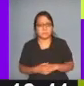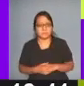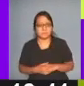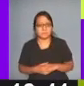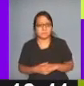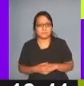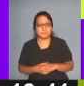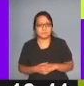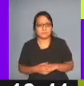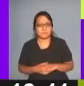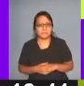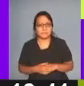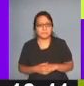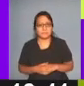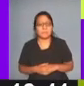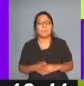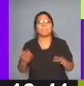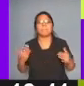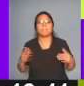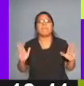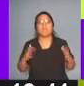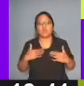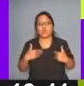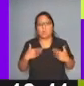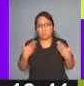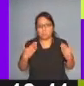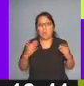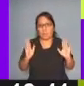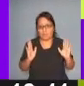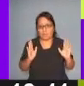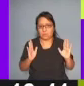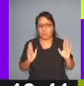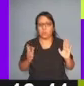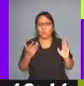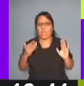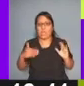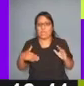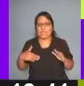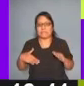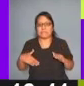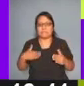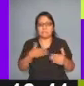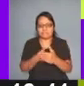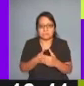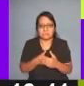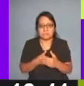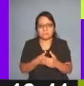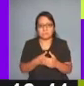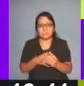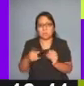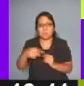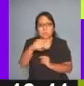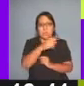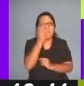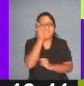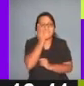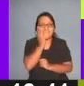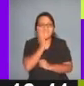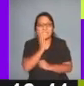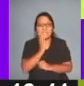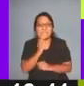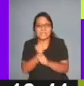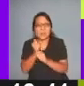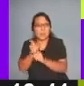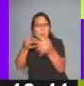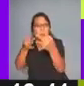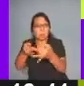marco de mis escasos recursos y limitaciones para que puedan darlo, pero son tan buenos que se las arreglan y lo hacen